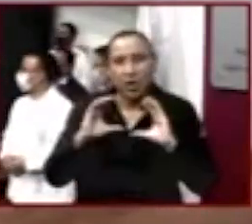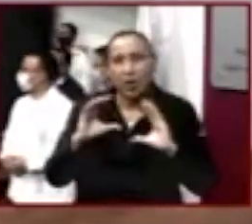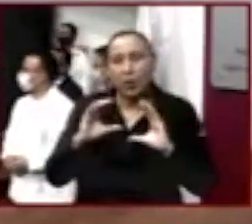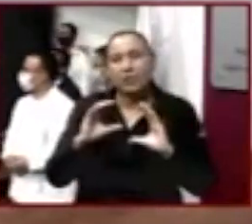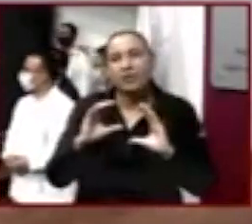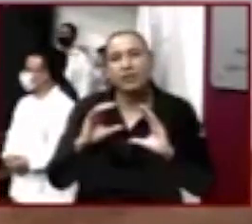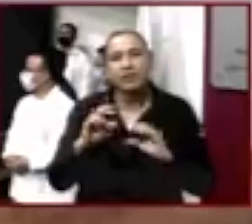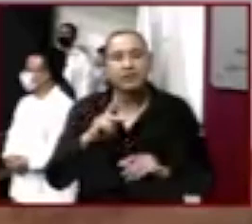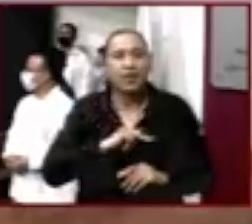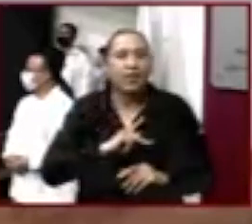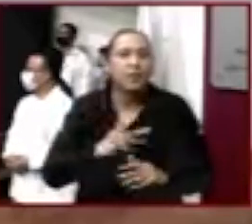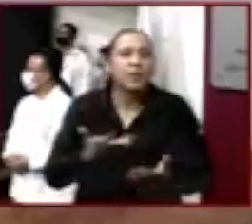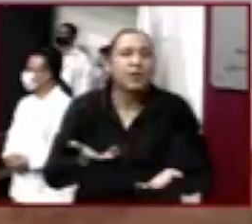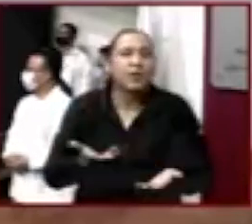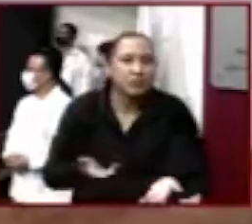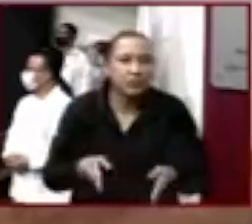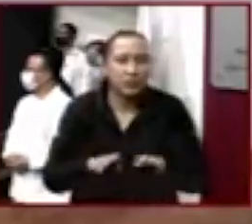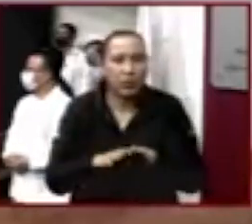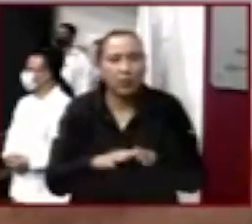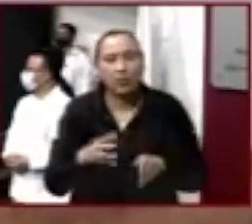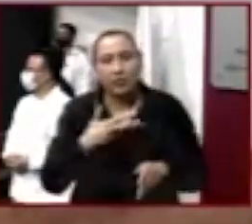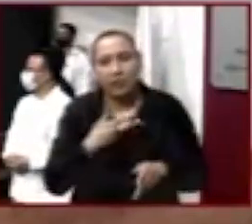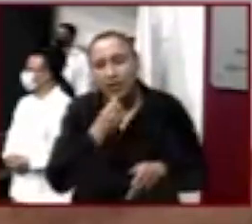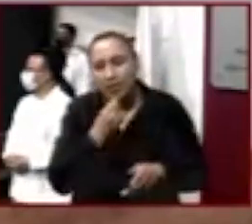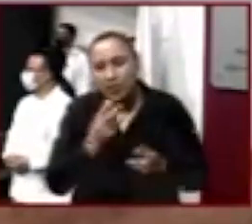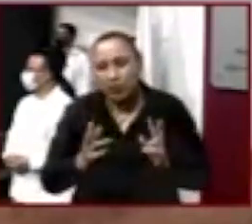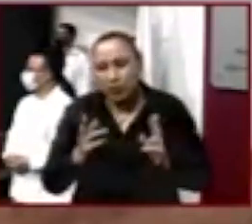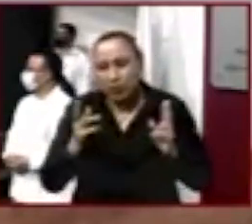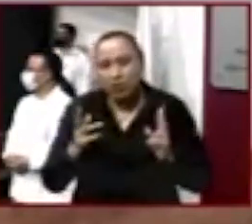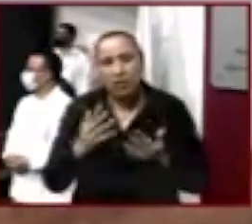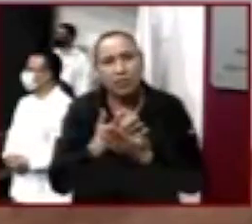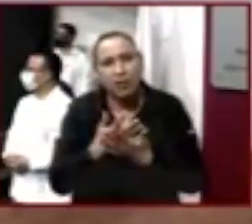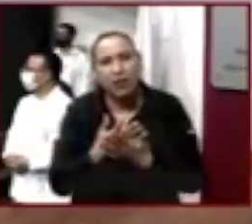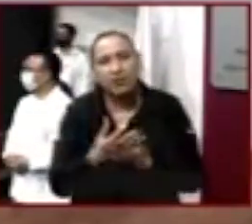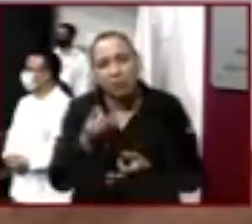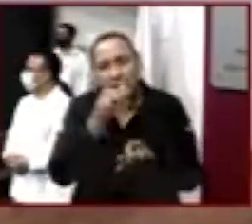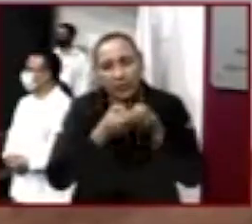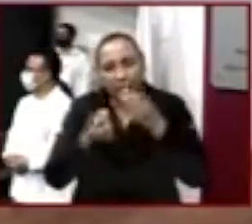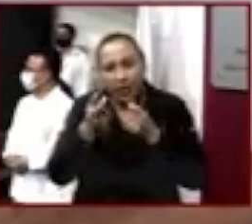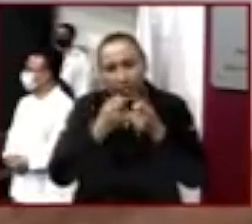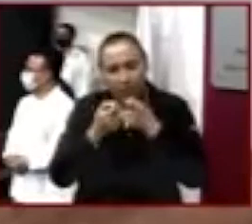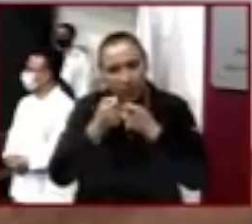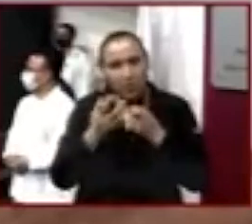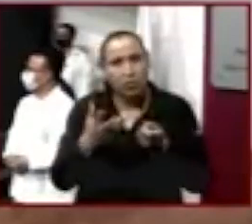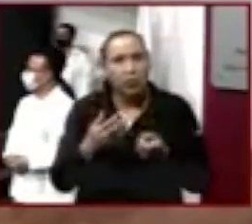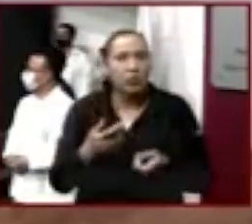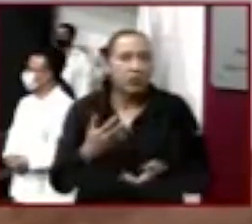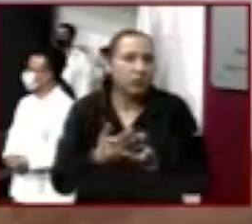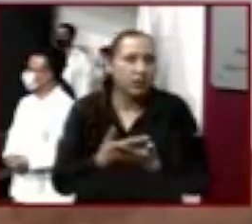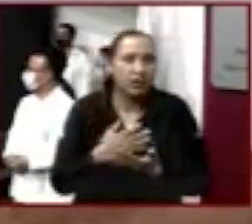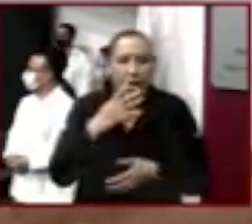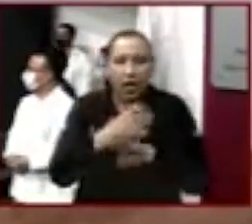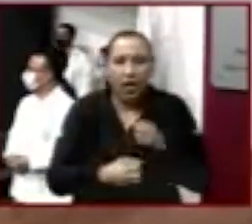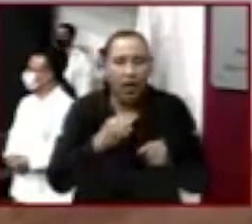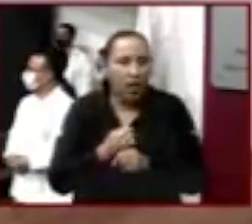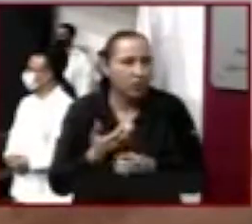virus, tener a niños con cáncer a la espera de su tratamiento y medicinas durante años,